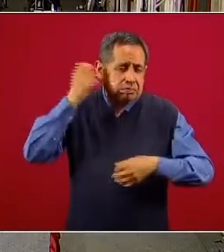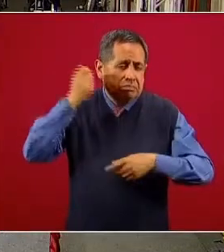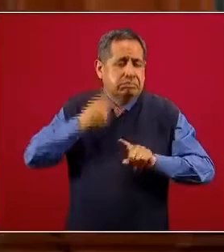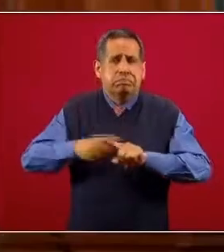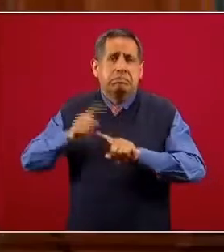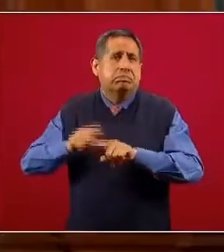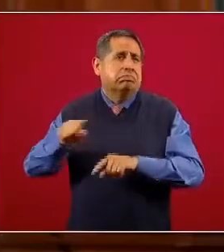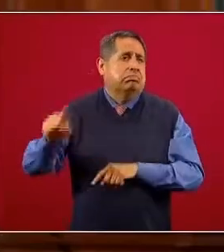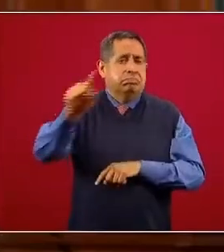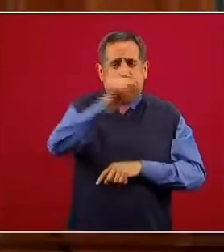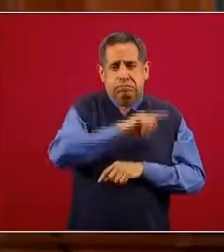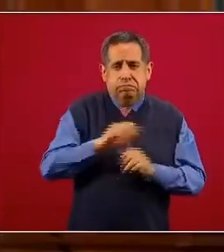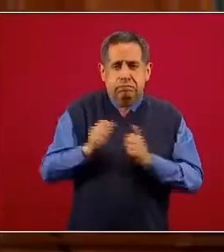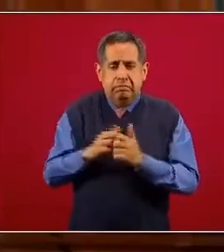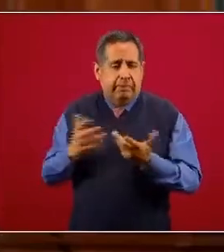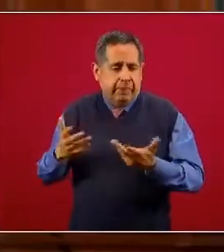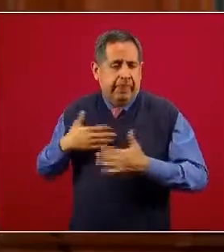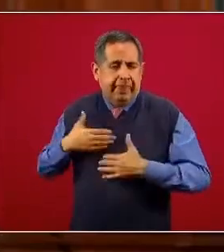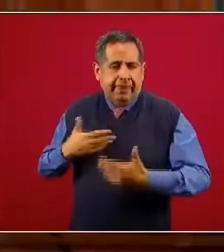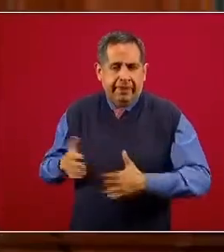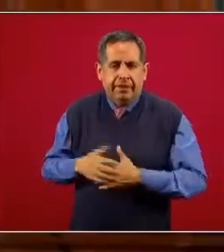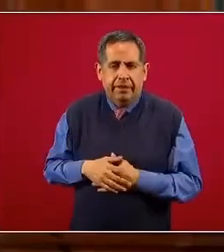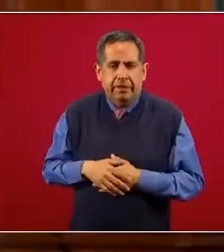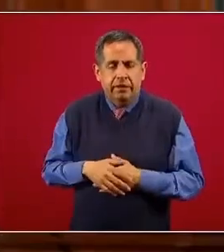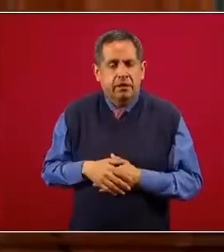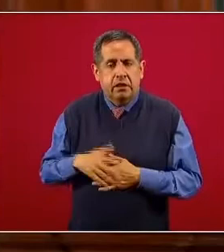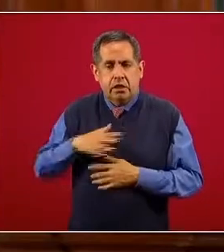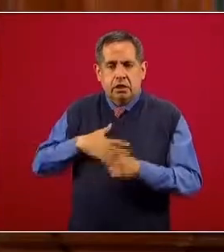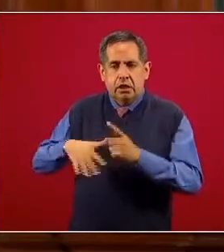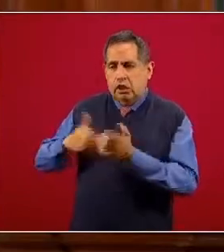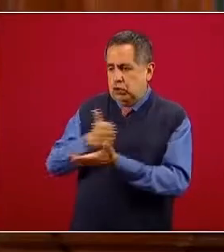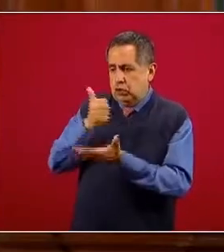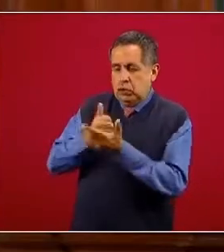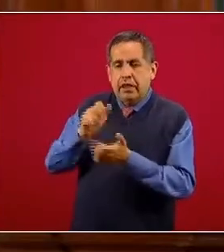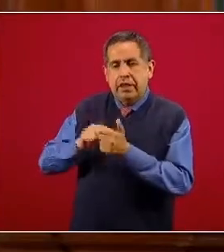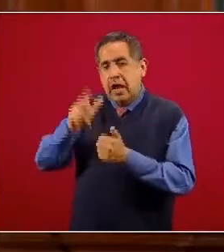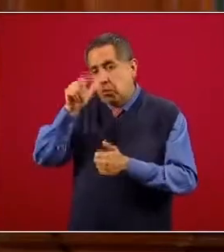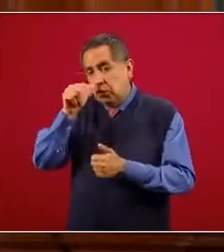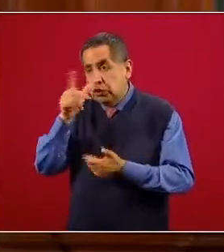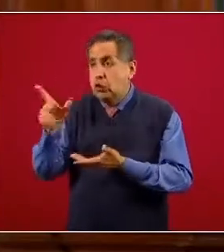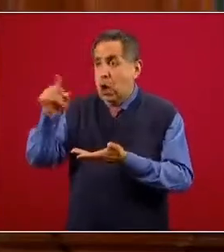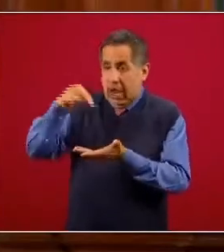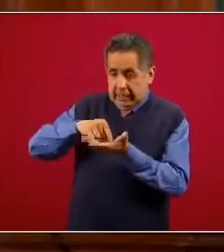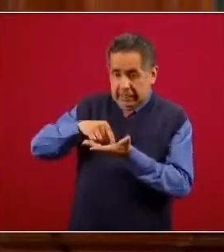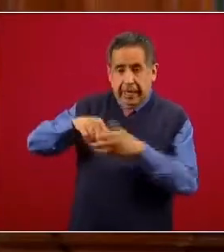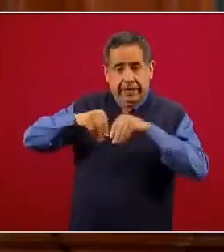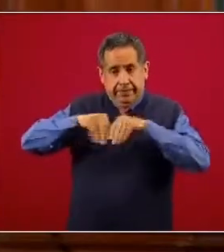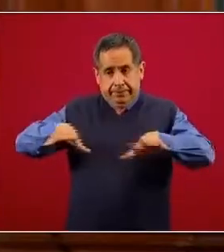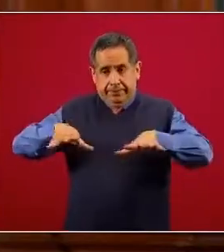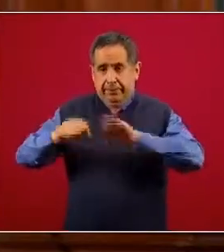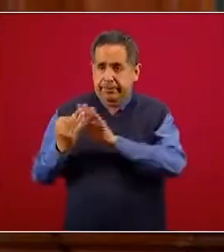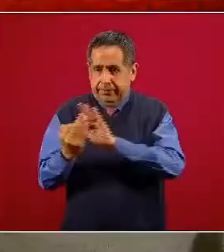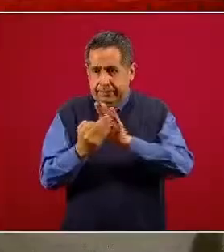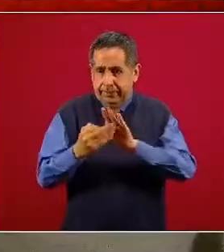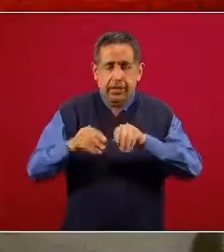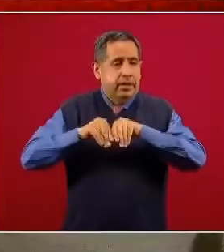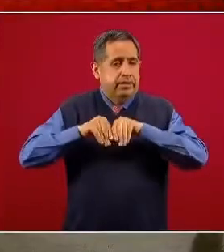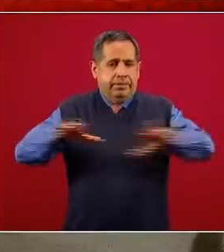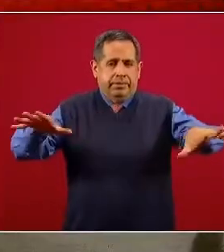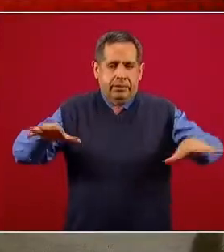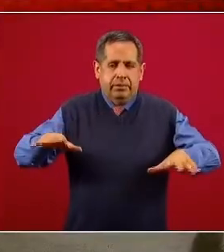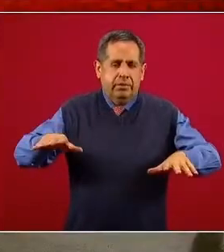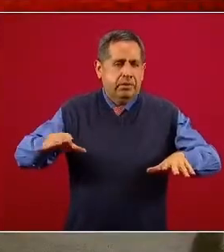estas radios. Lo hacemos en Política y Rock and Roll, que estamos en un área urbana, que es Hermosillo, ahí somos una radio cercana a la gente, pero muy distinta